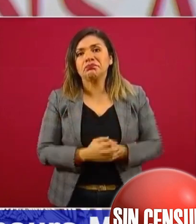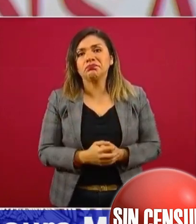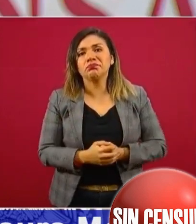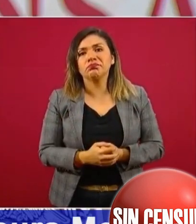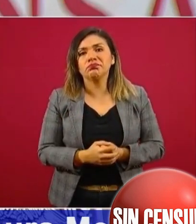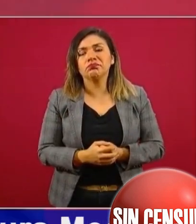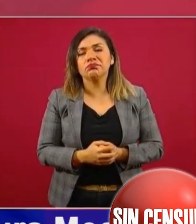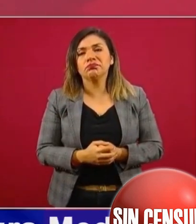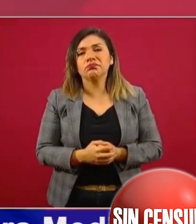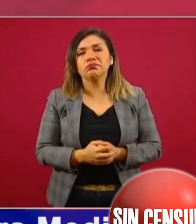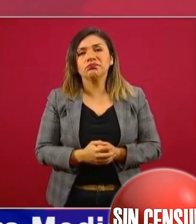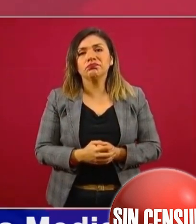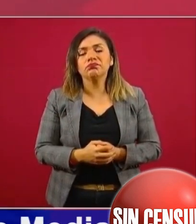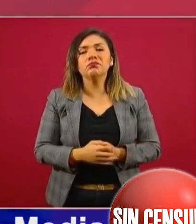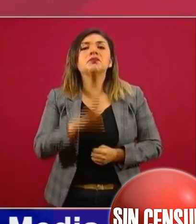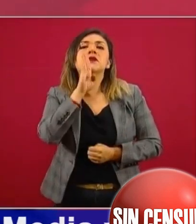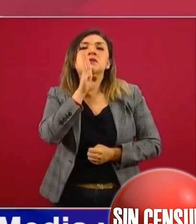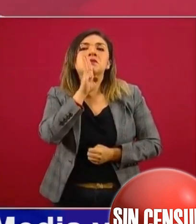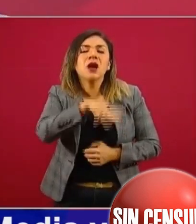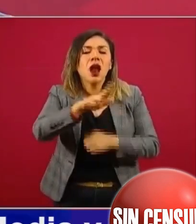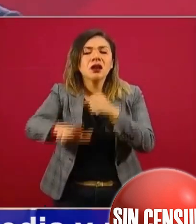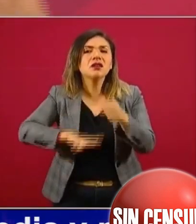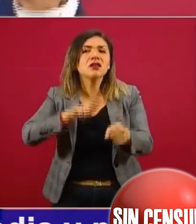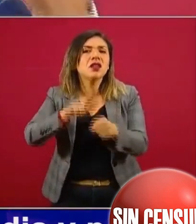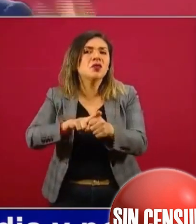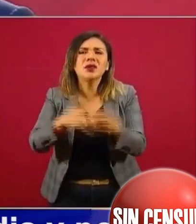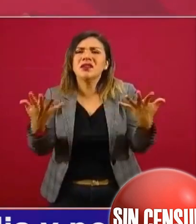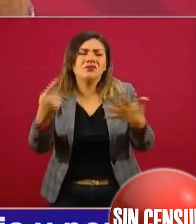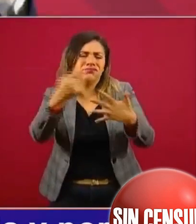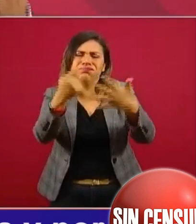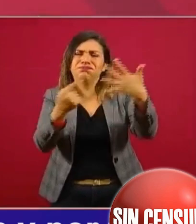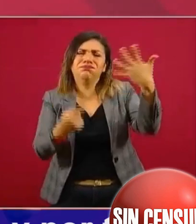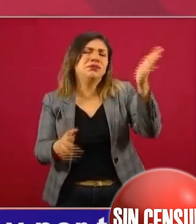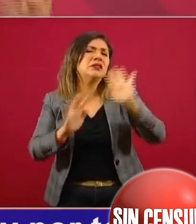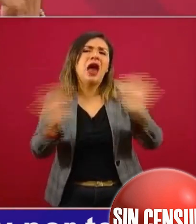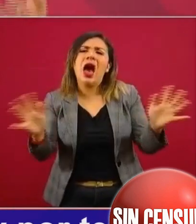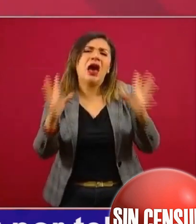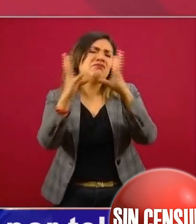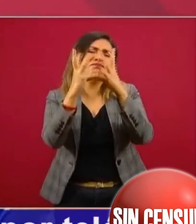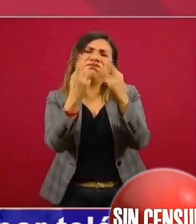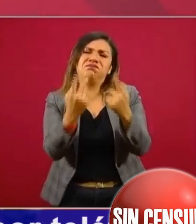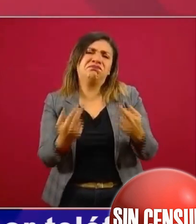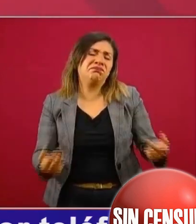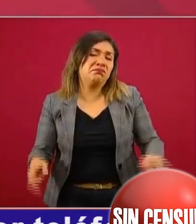un fenómeno natural, ya se está cayendo.